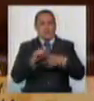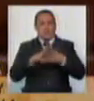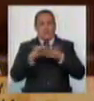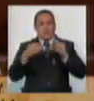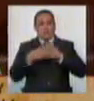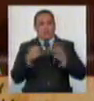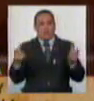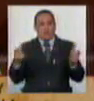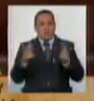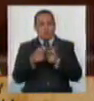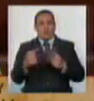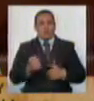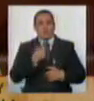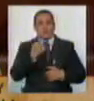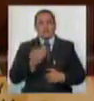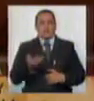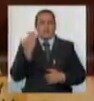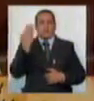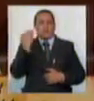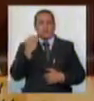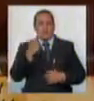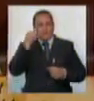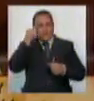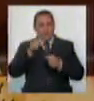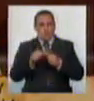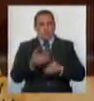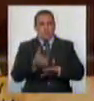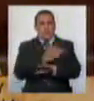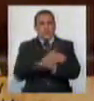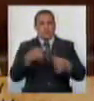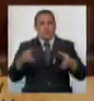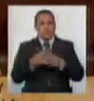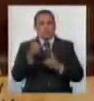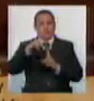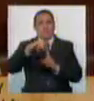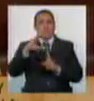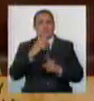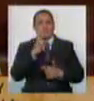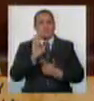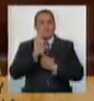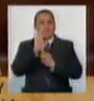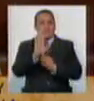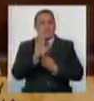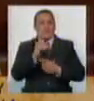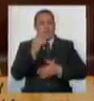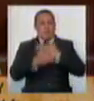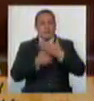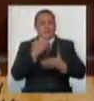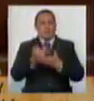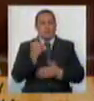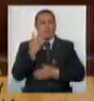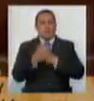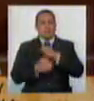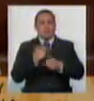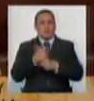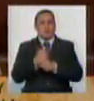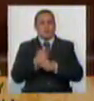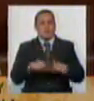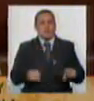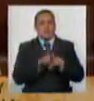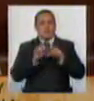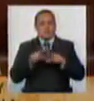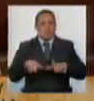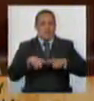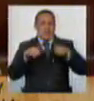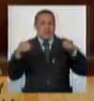de esta Corte, de una decisión de este tribunal, se había desarrollado en 4 años y la más